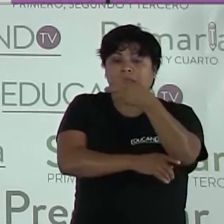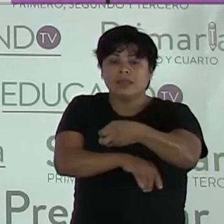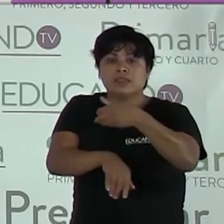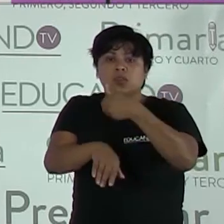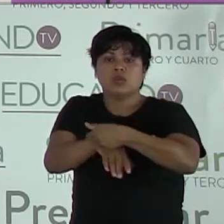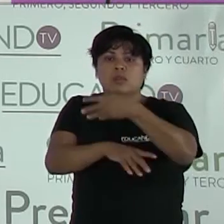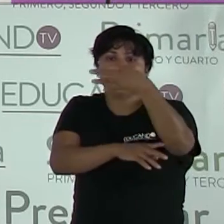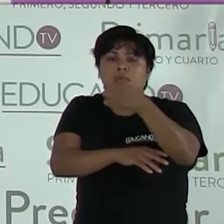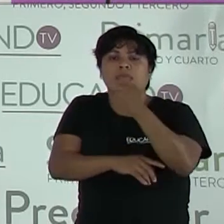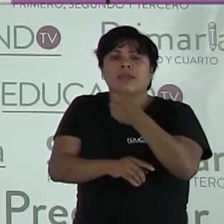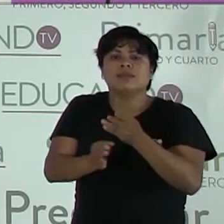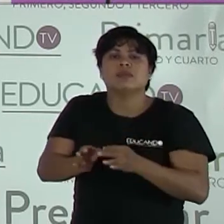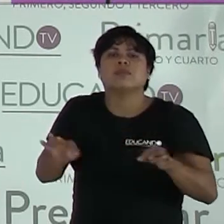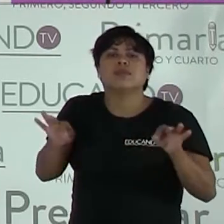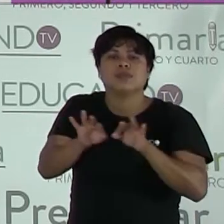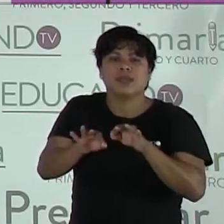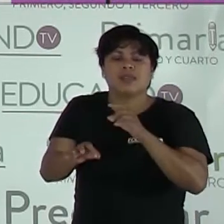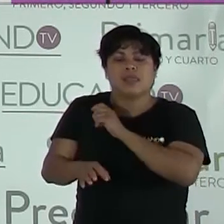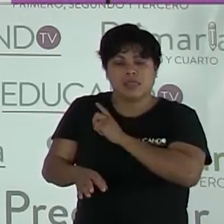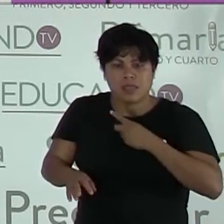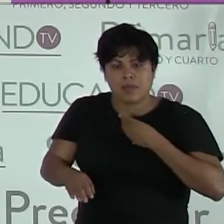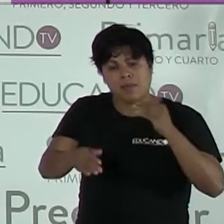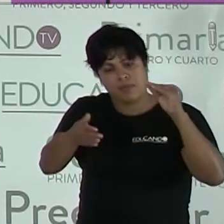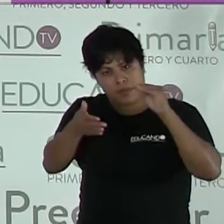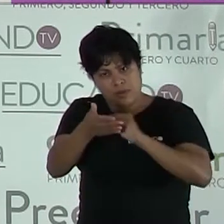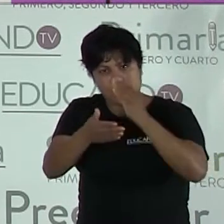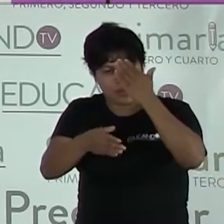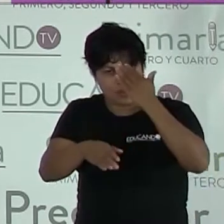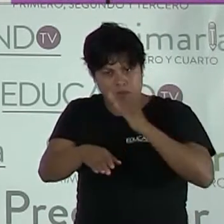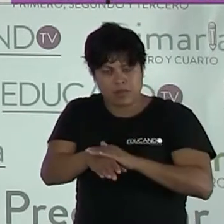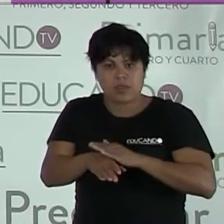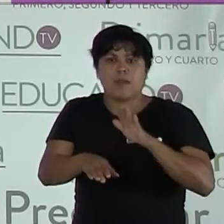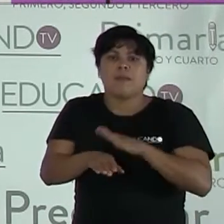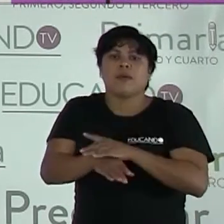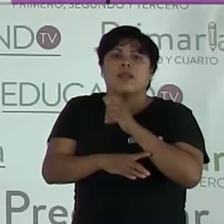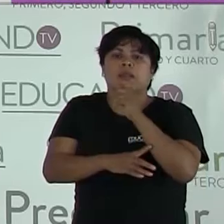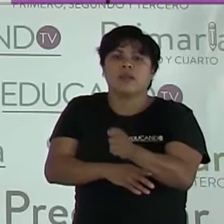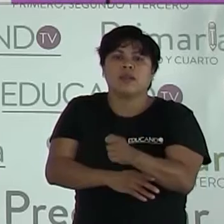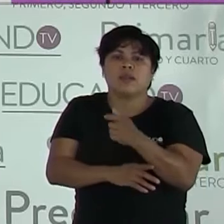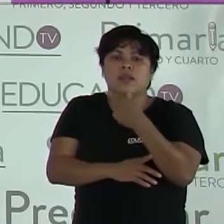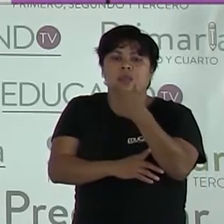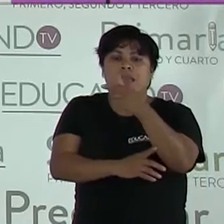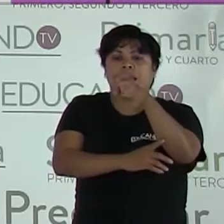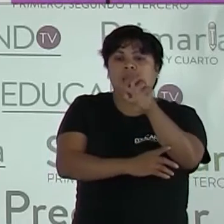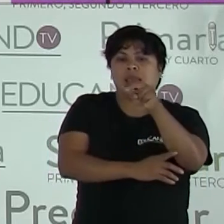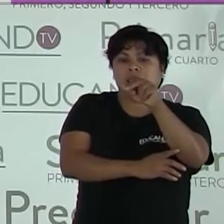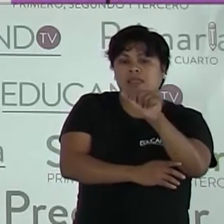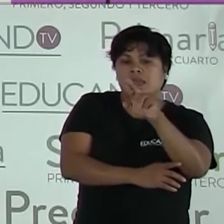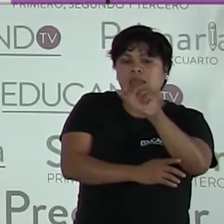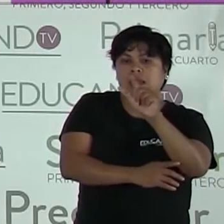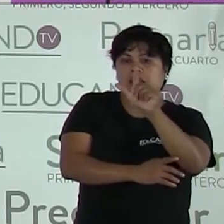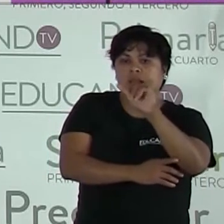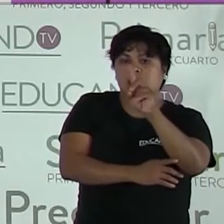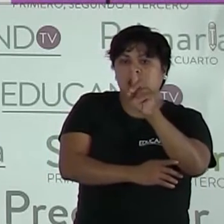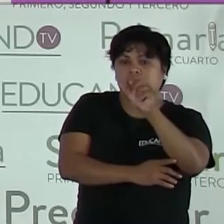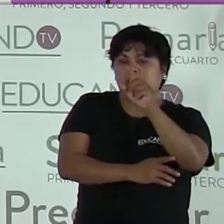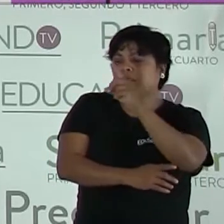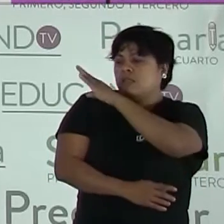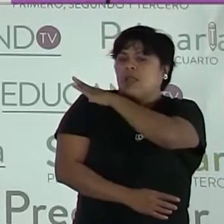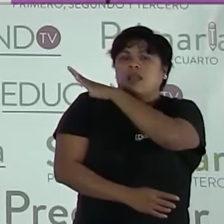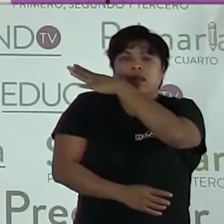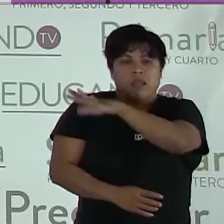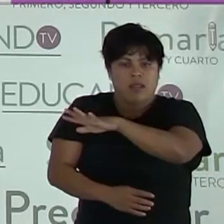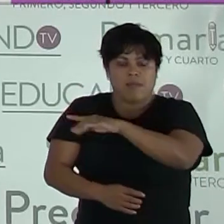La número 4 también es muy importante que la tomemos en cuenta, porque es la generalidad.